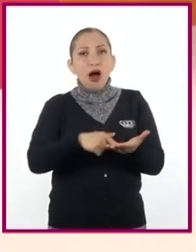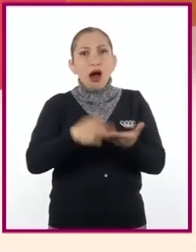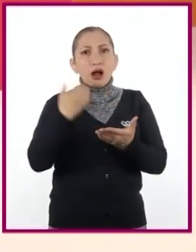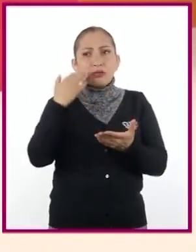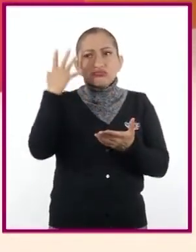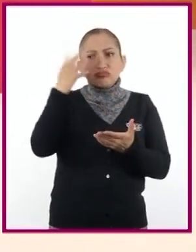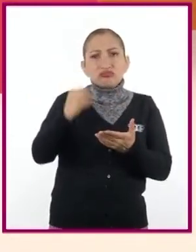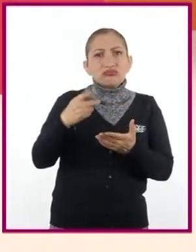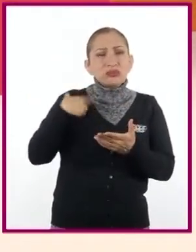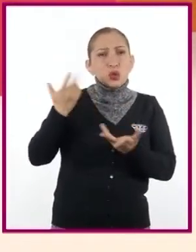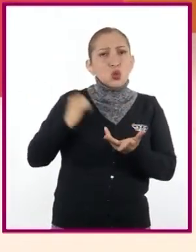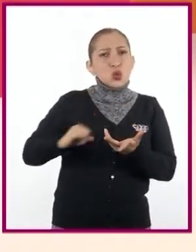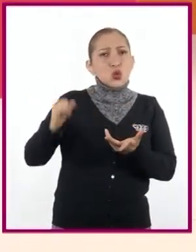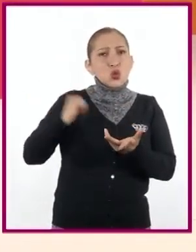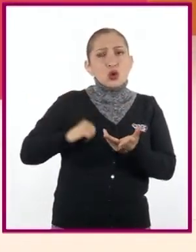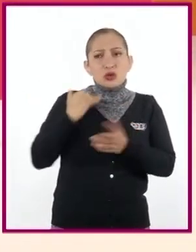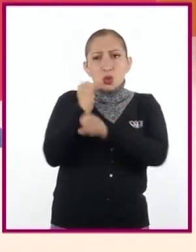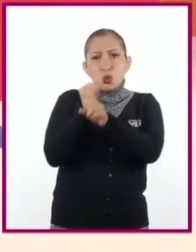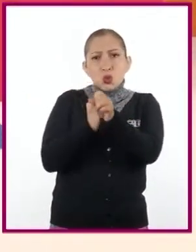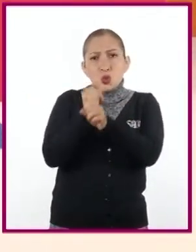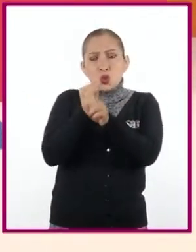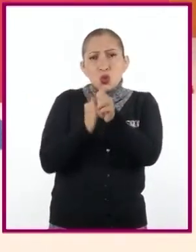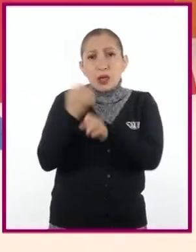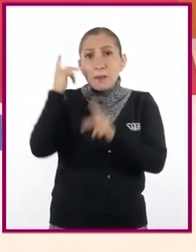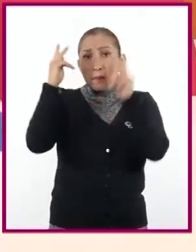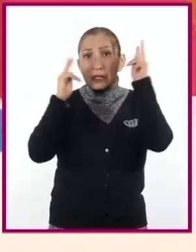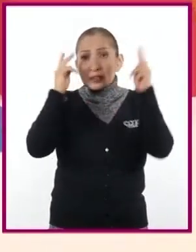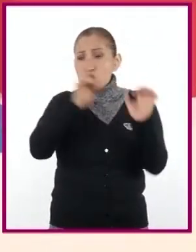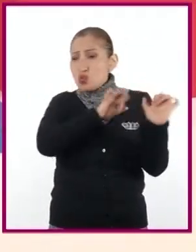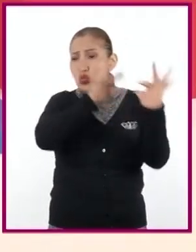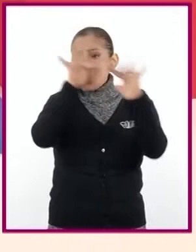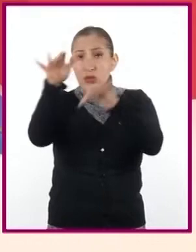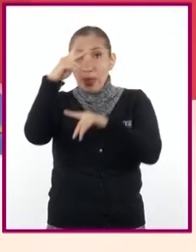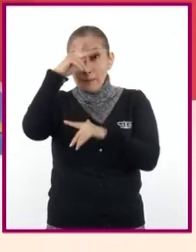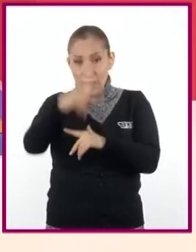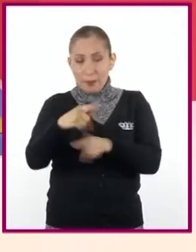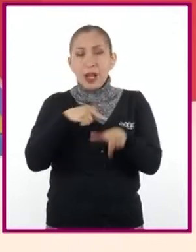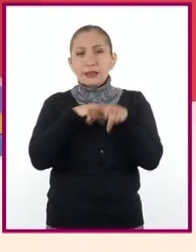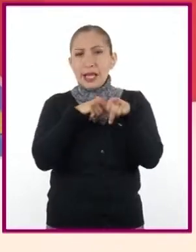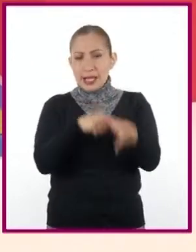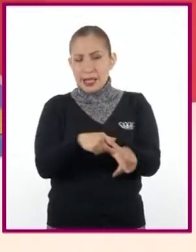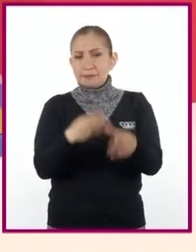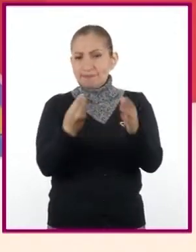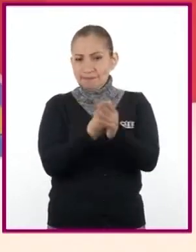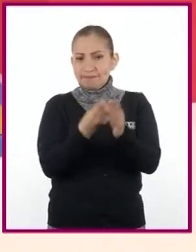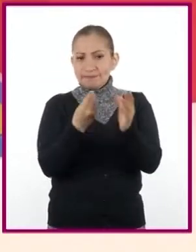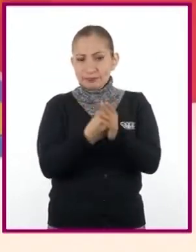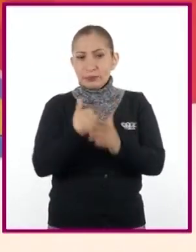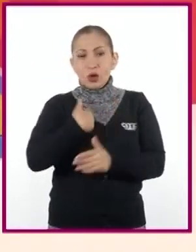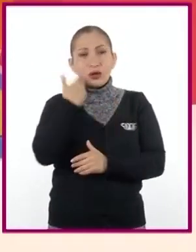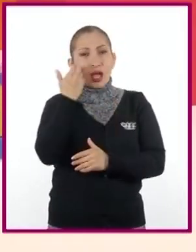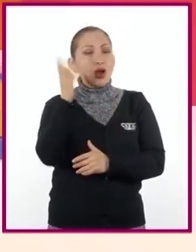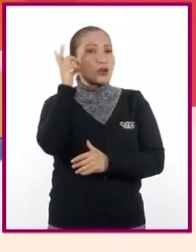arqueológicos más estudiados y visitados de nuestro país. Para continuar con la sesión, me